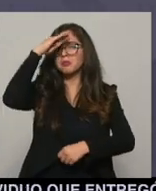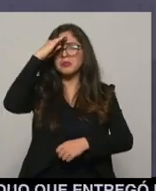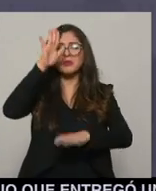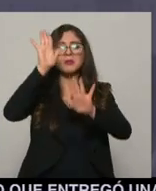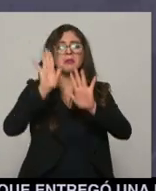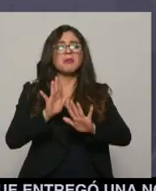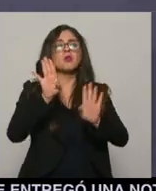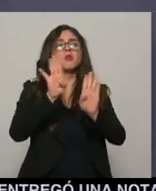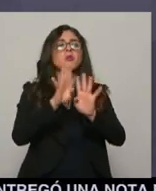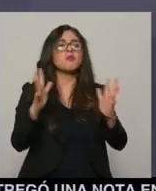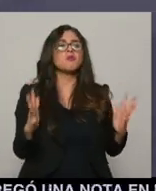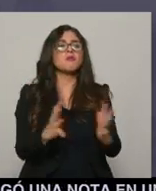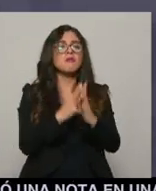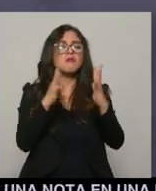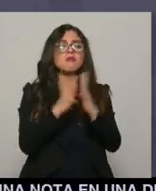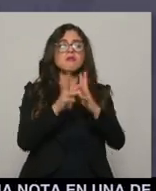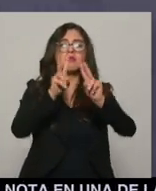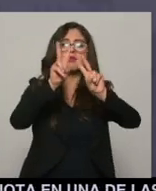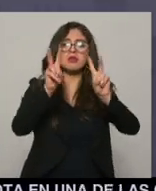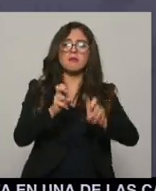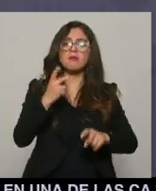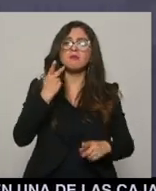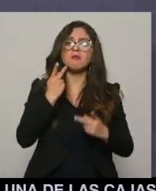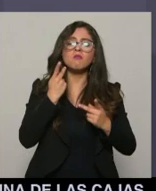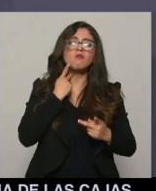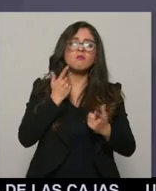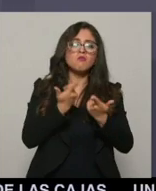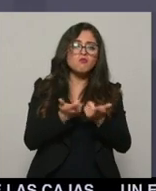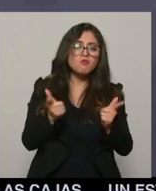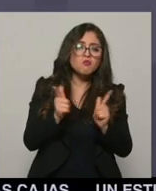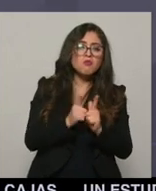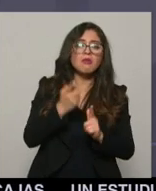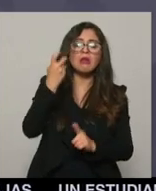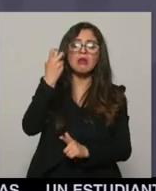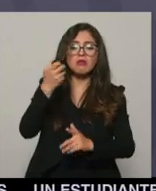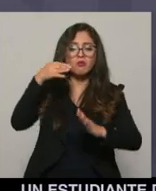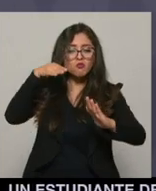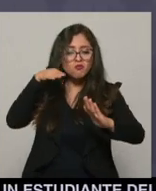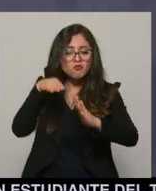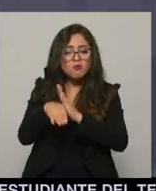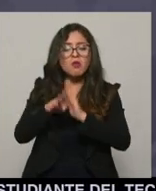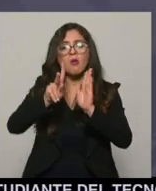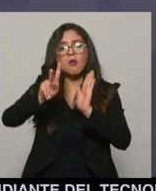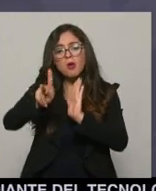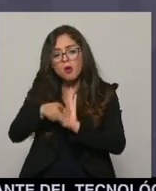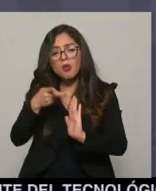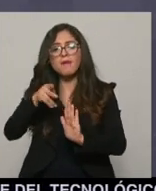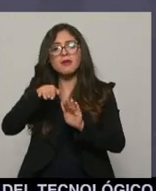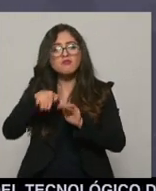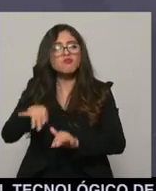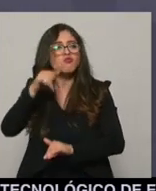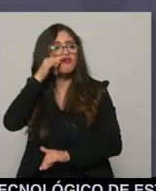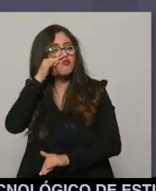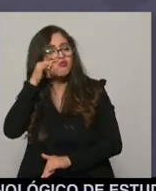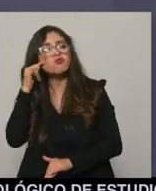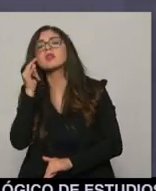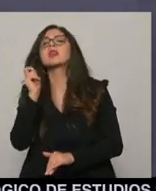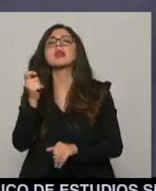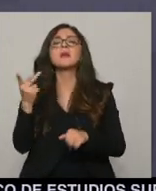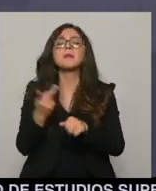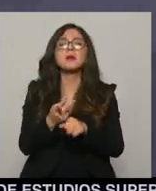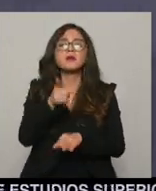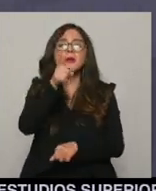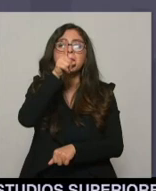guerra política, porque eso demerita la causa, demerita el problema, otra vez invisibiliza, otra vez